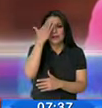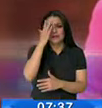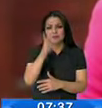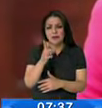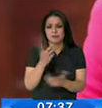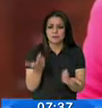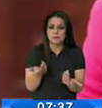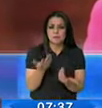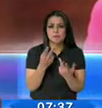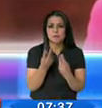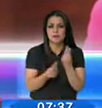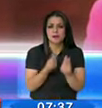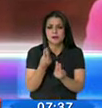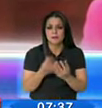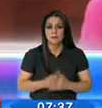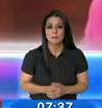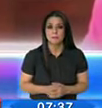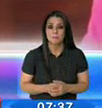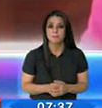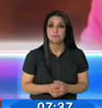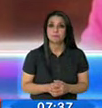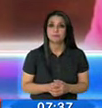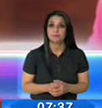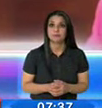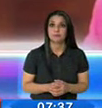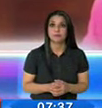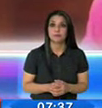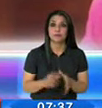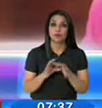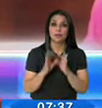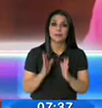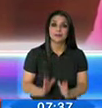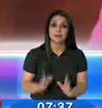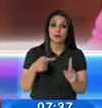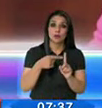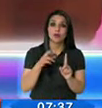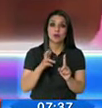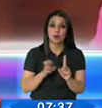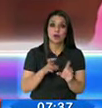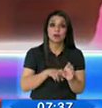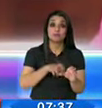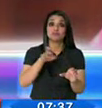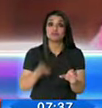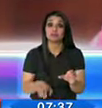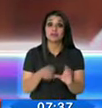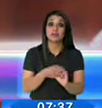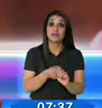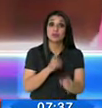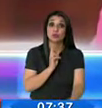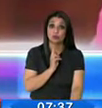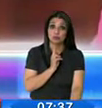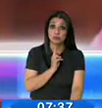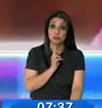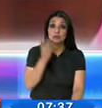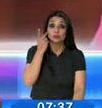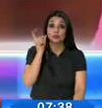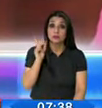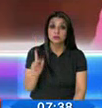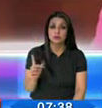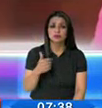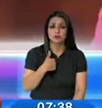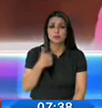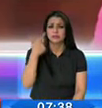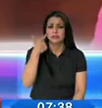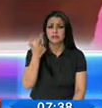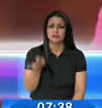me parece que la decisión del compañero Eduardo Mangas de dar un paso al costado, de plantear la renuncia, me parece